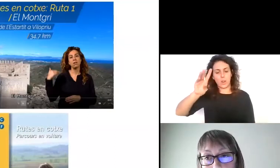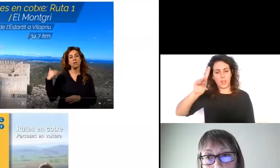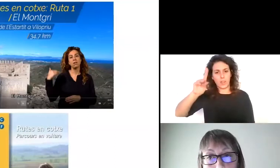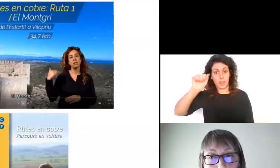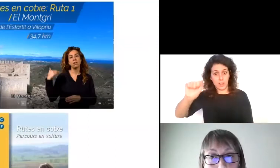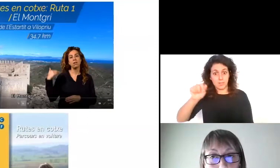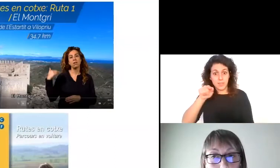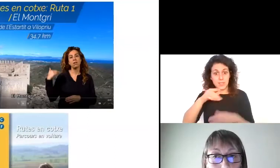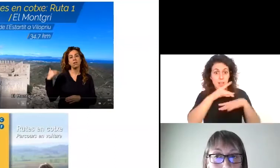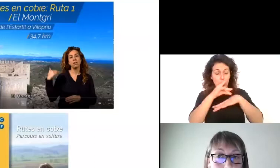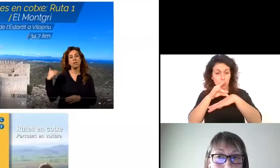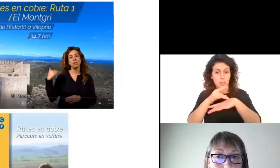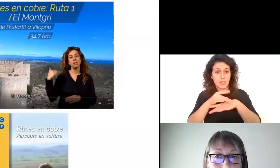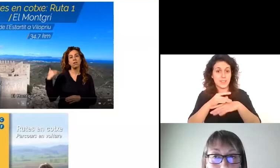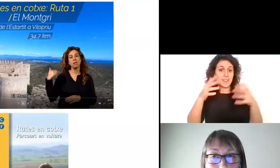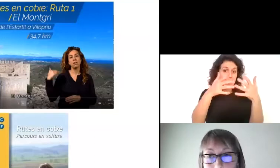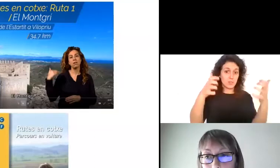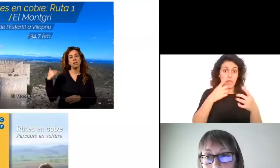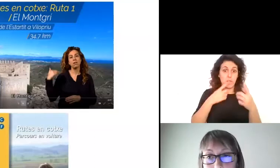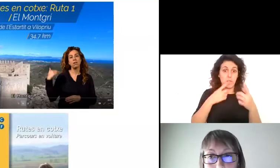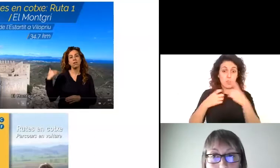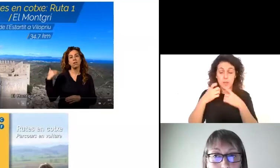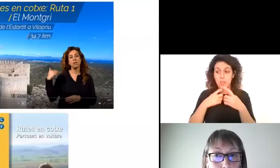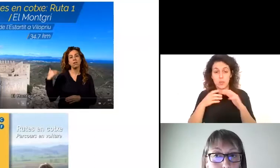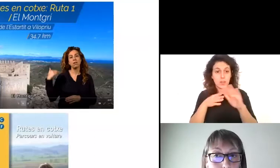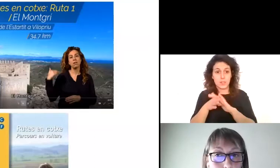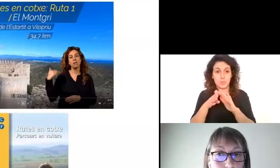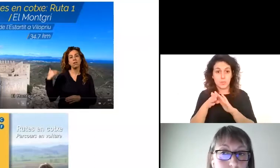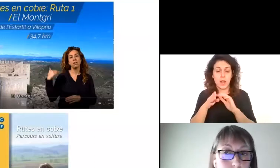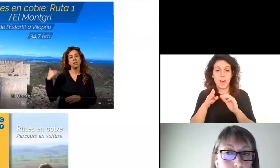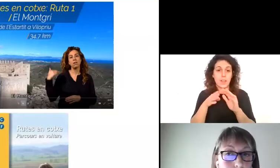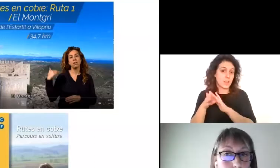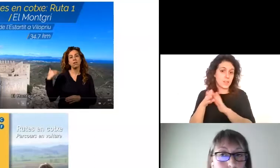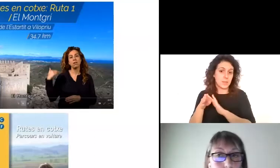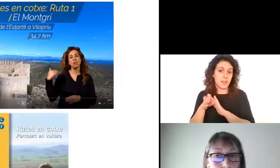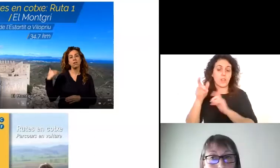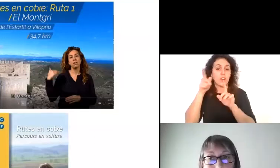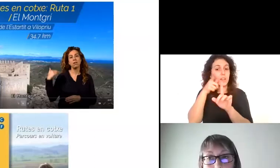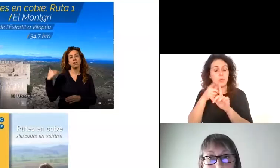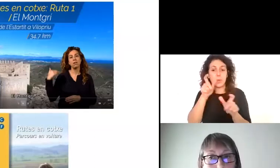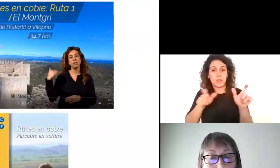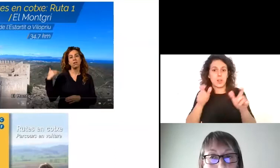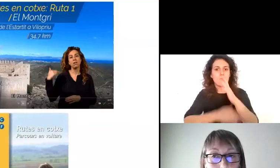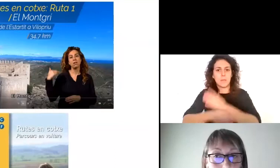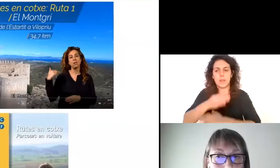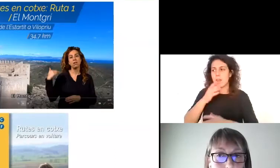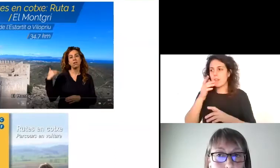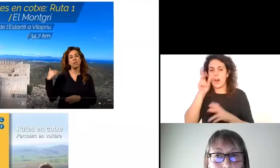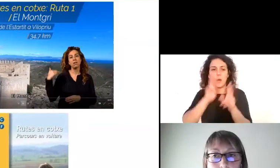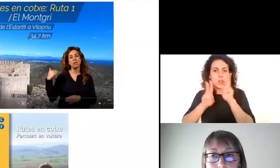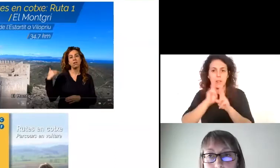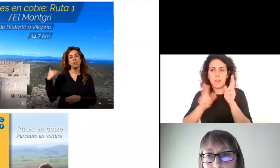el texto, la información no estaba disponible para personas que tuvieran pues discapacidad, por ejemplo, auditiva, visual o